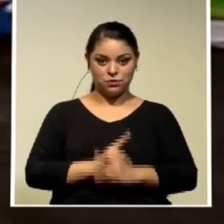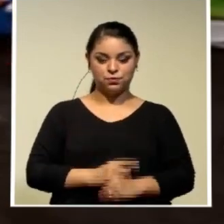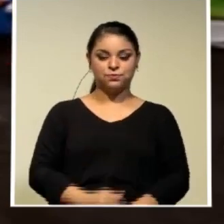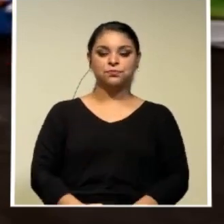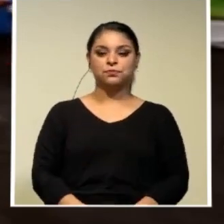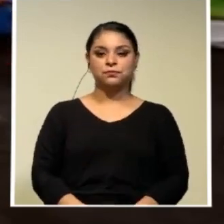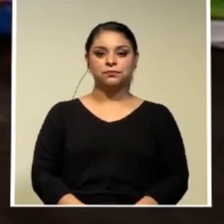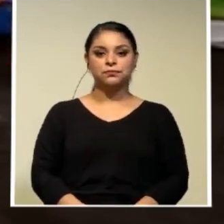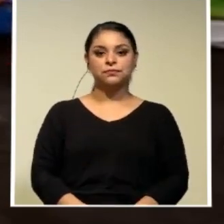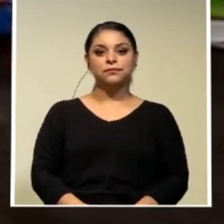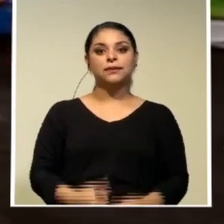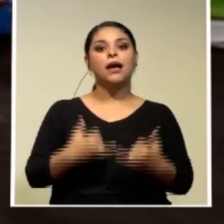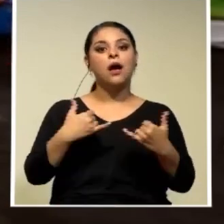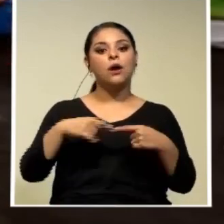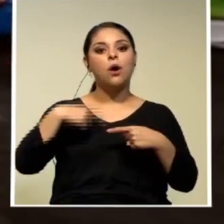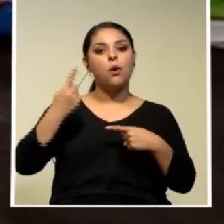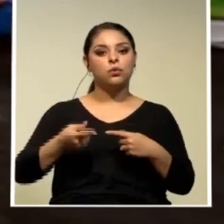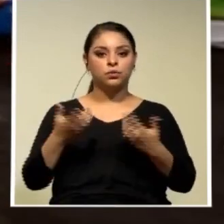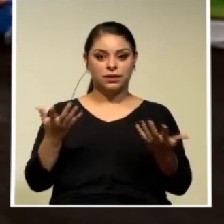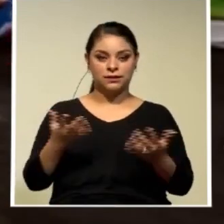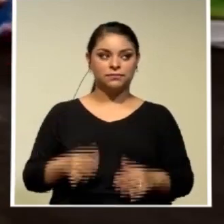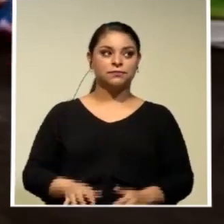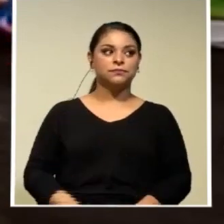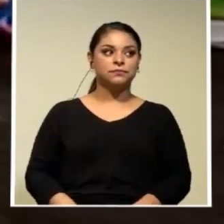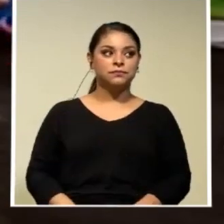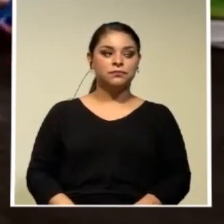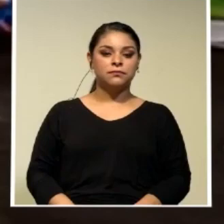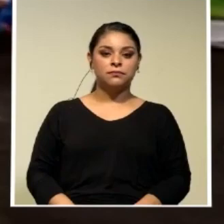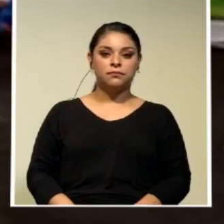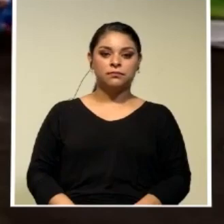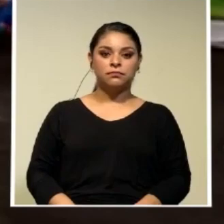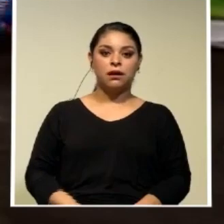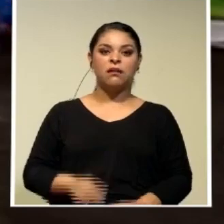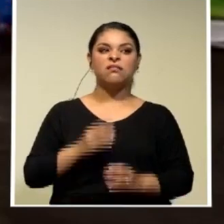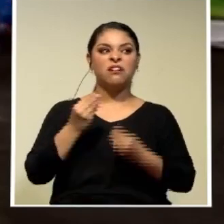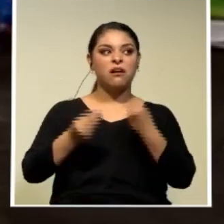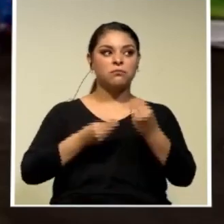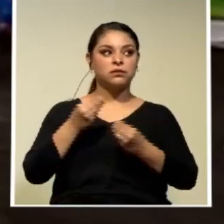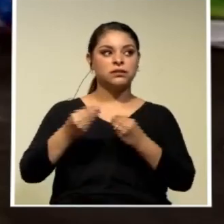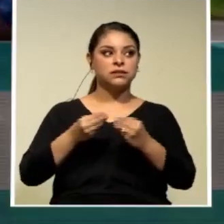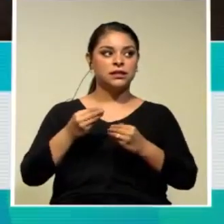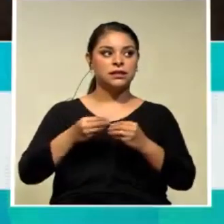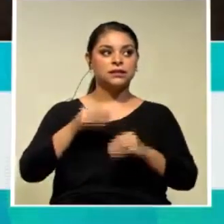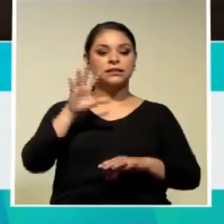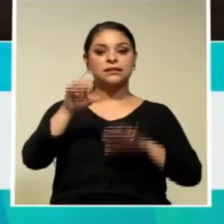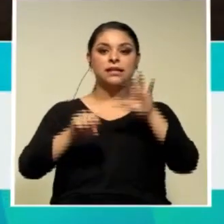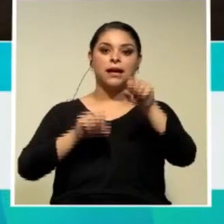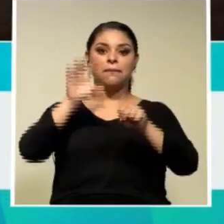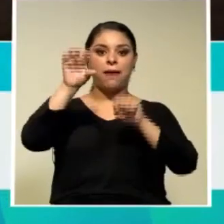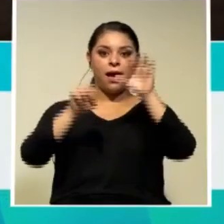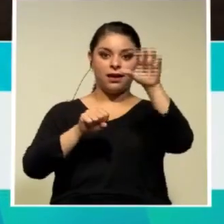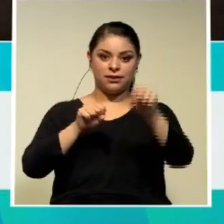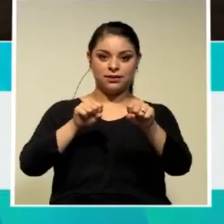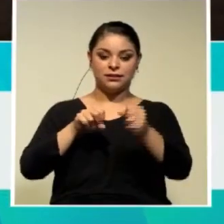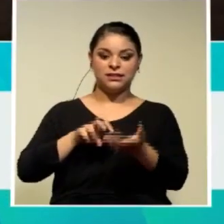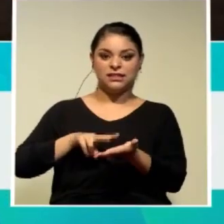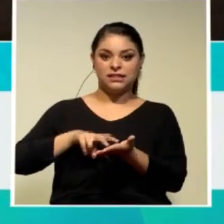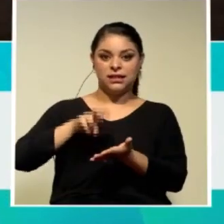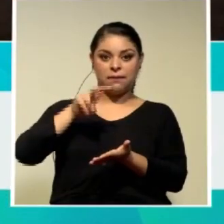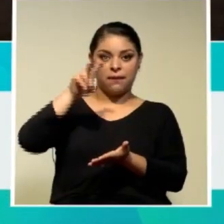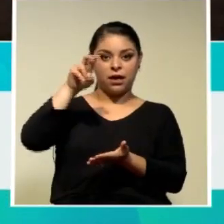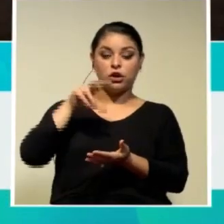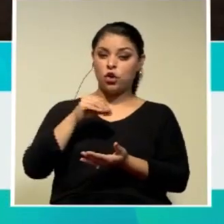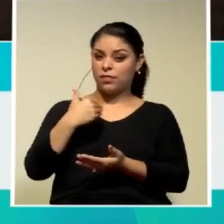Ok, ¿ahora qué seguimos? Vamos a bajar y subir esa grada. Okay. Se llama trepar. Uy, vea lo que vamos a hacer nosotros. Como no tenemos